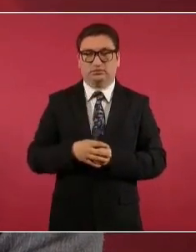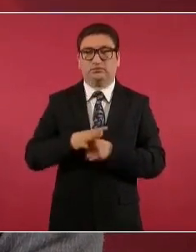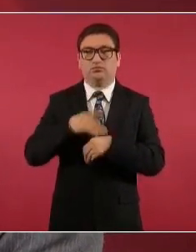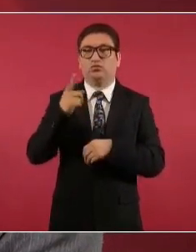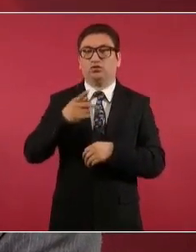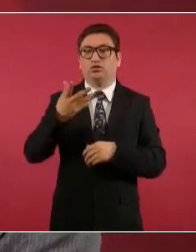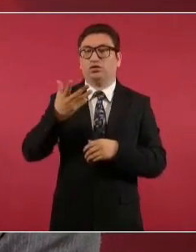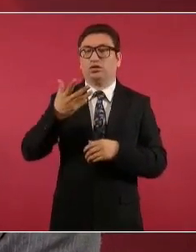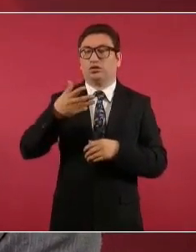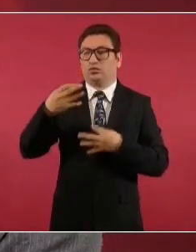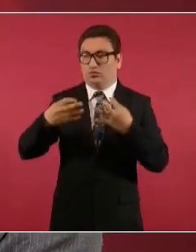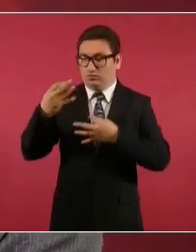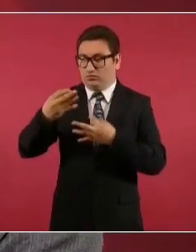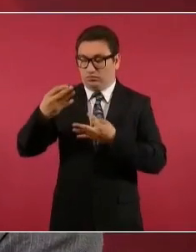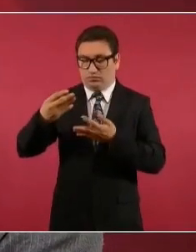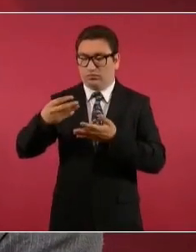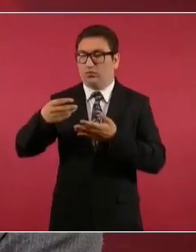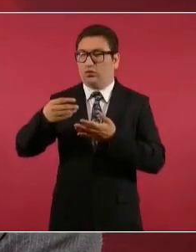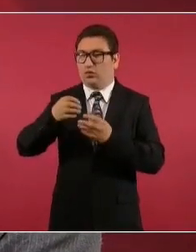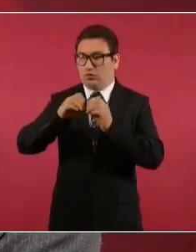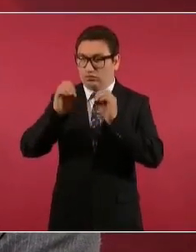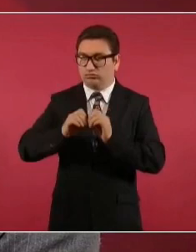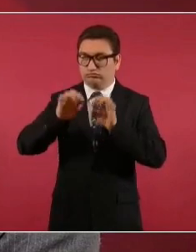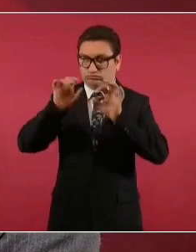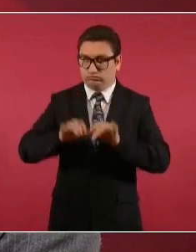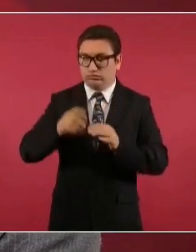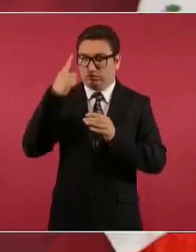conseguir las órdenes de aprehensión.